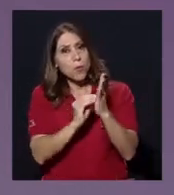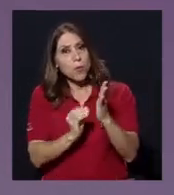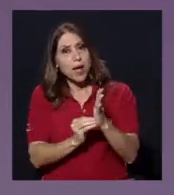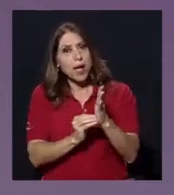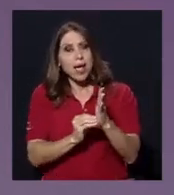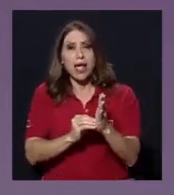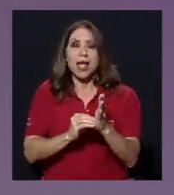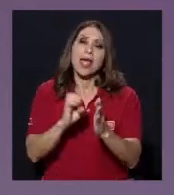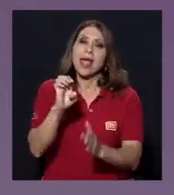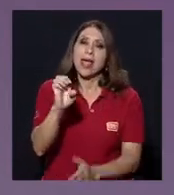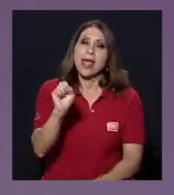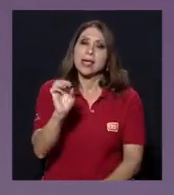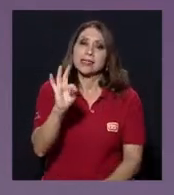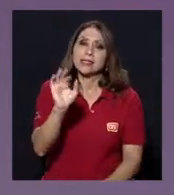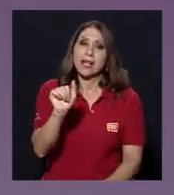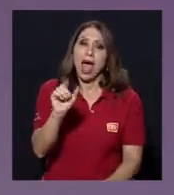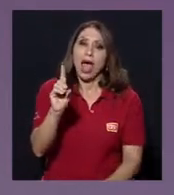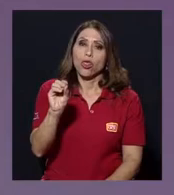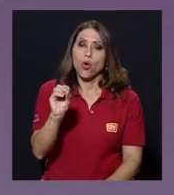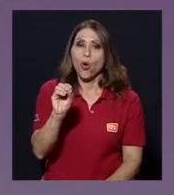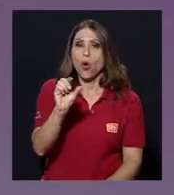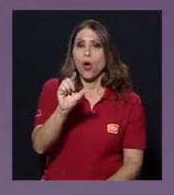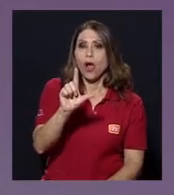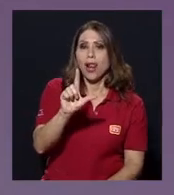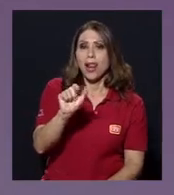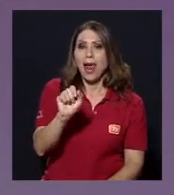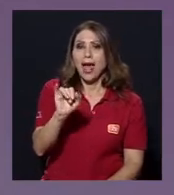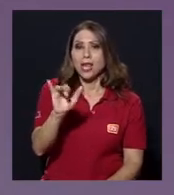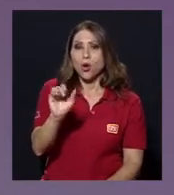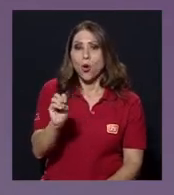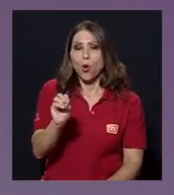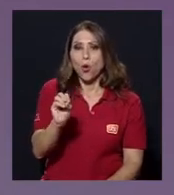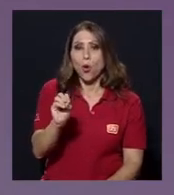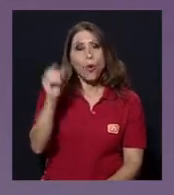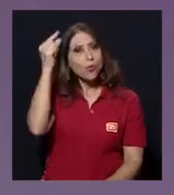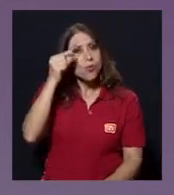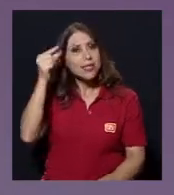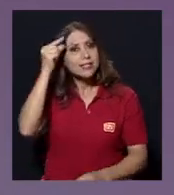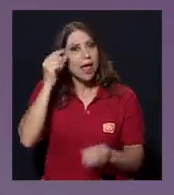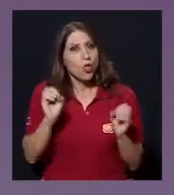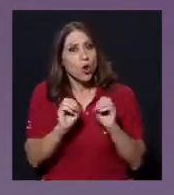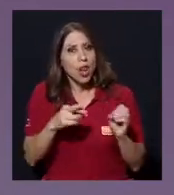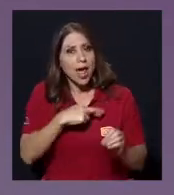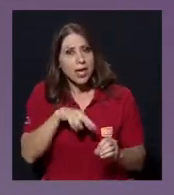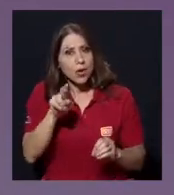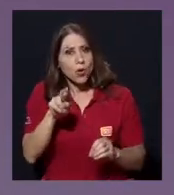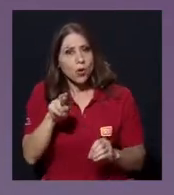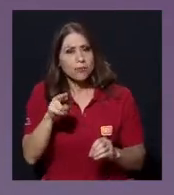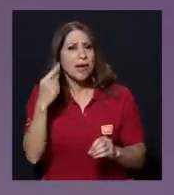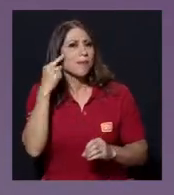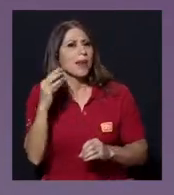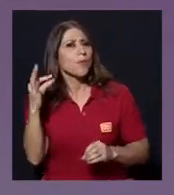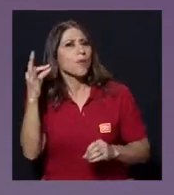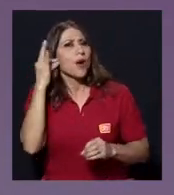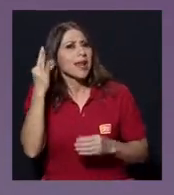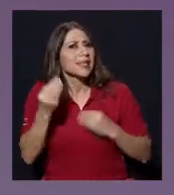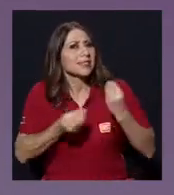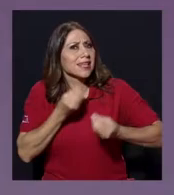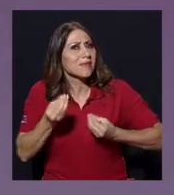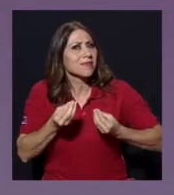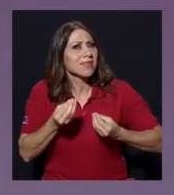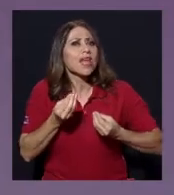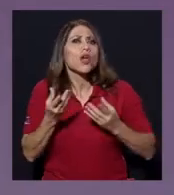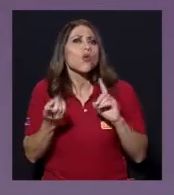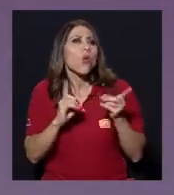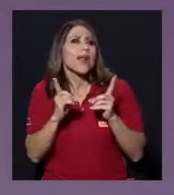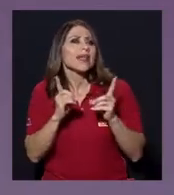laico. ¿Qué importancia tiene para la vida de las mujeres que este Estado costarricense sea un Estado confesional